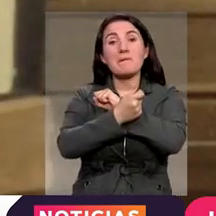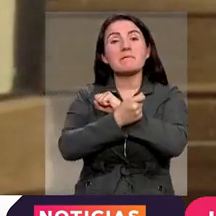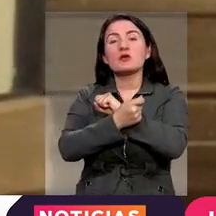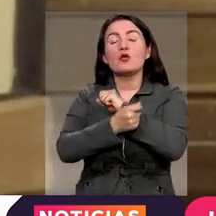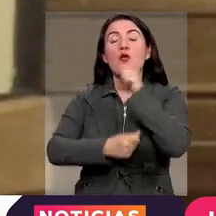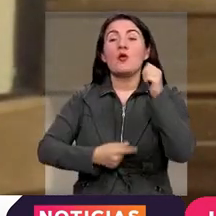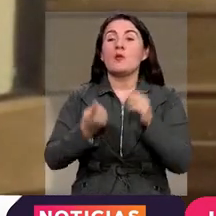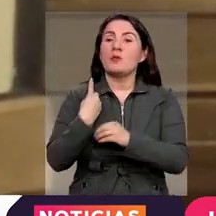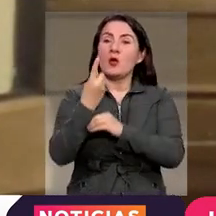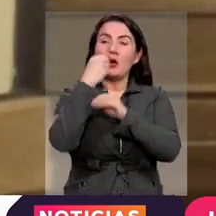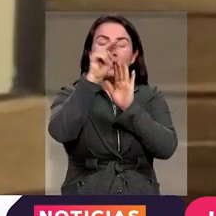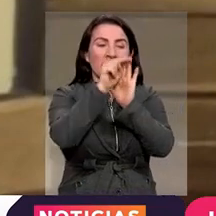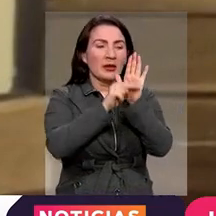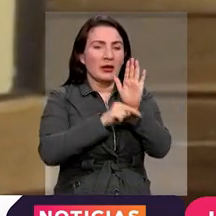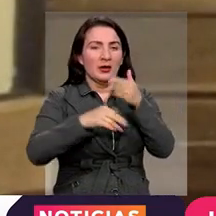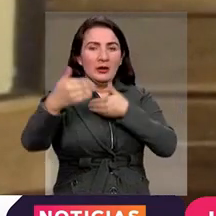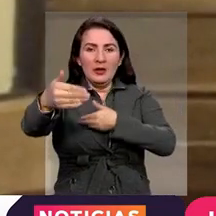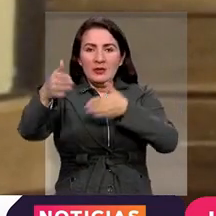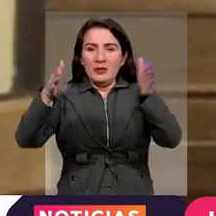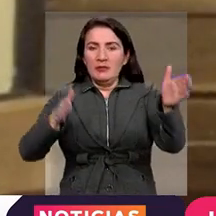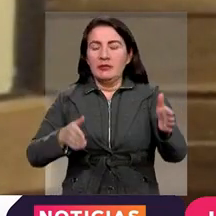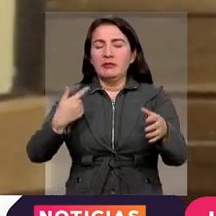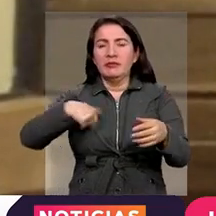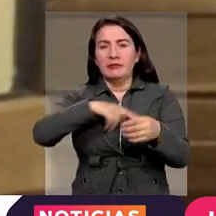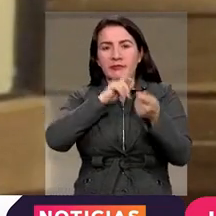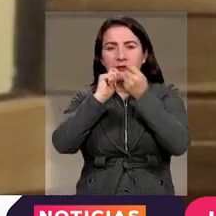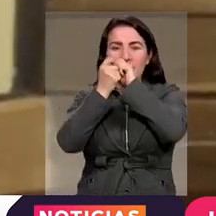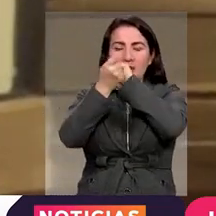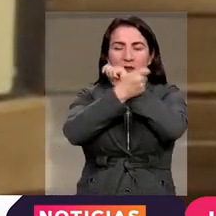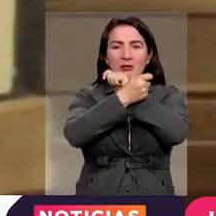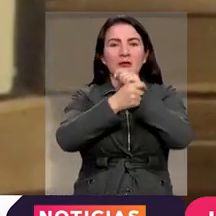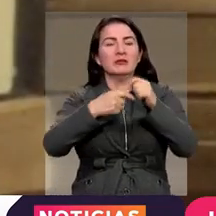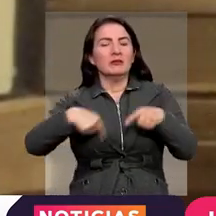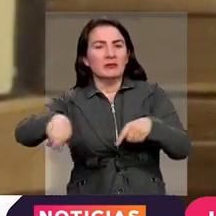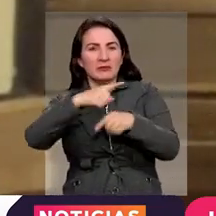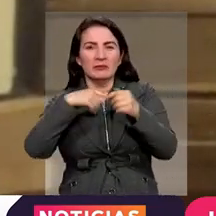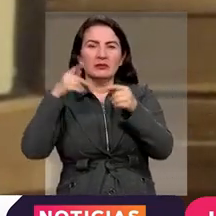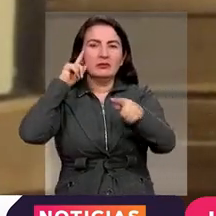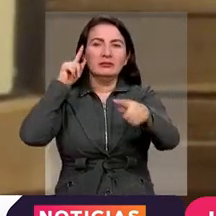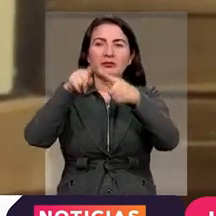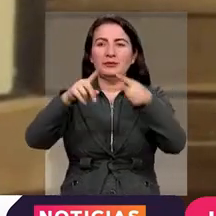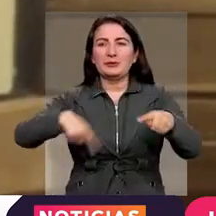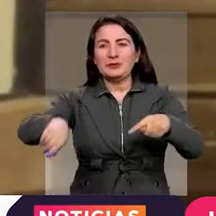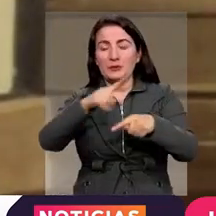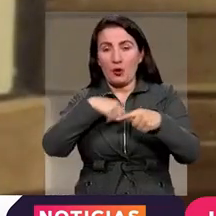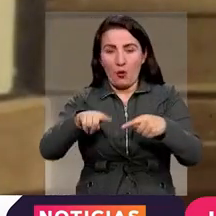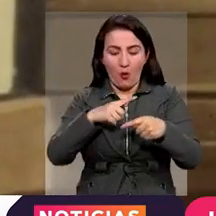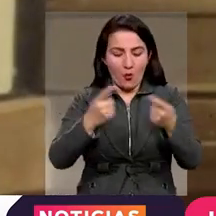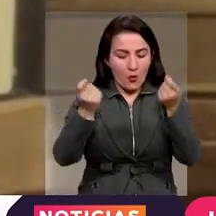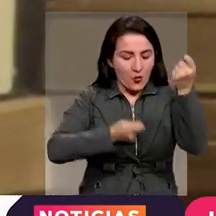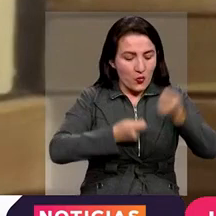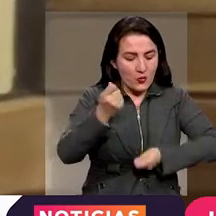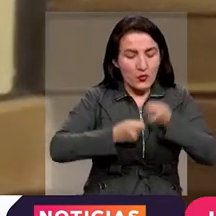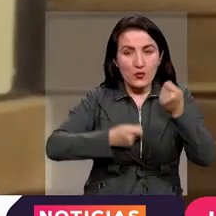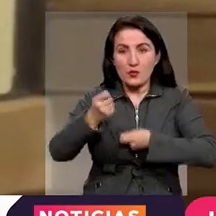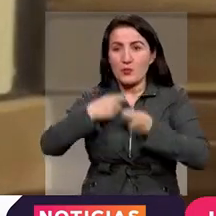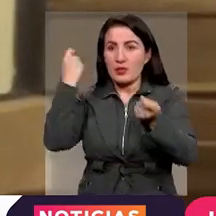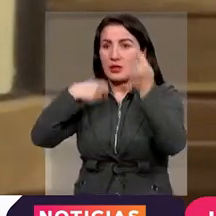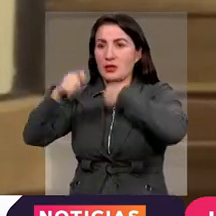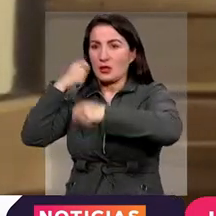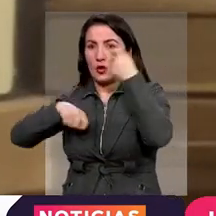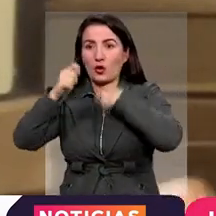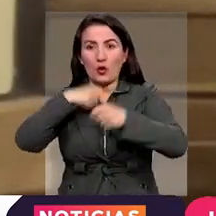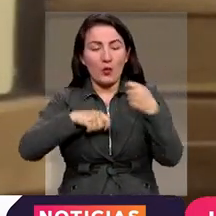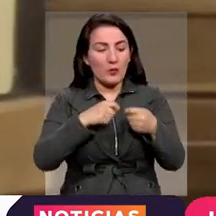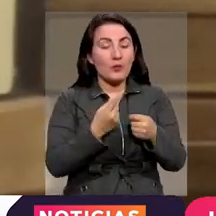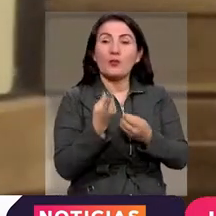la política de fronteras. Es un cambio que puede beneficiar la economía, el comercio, la población,